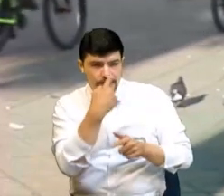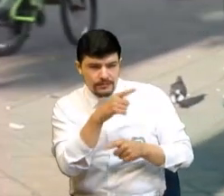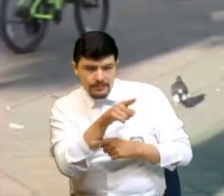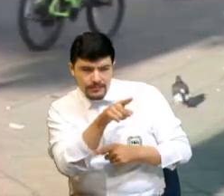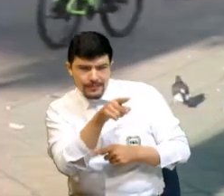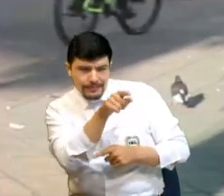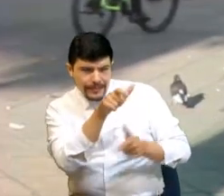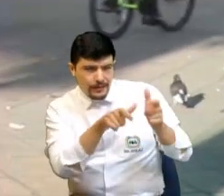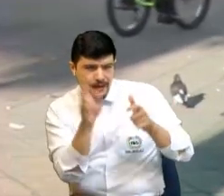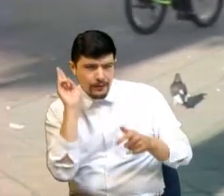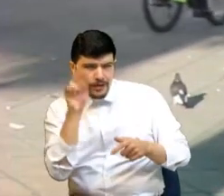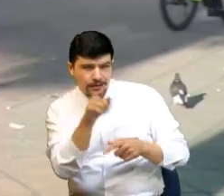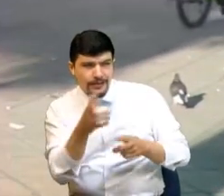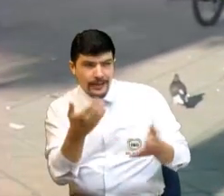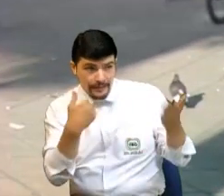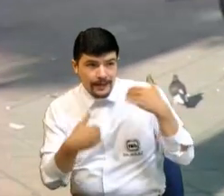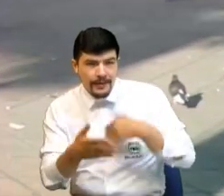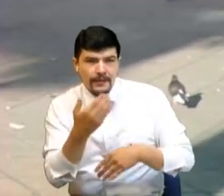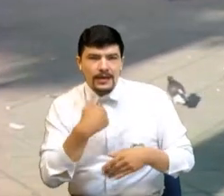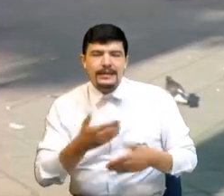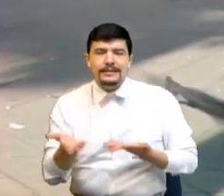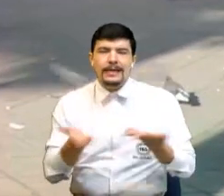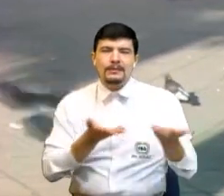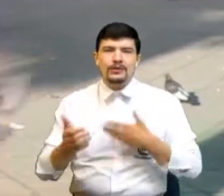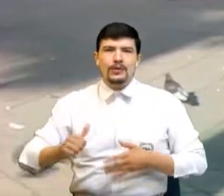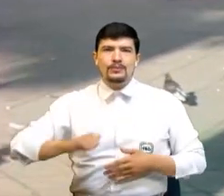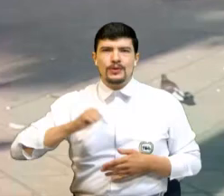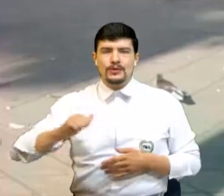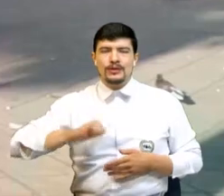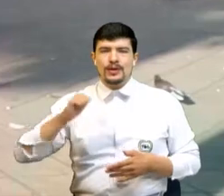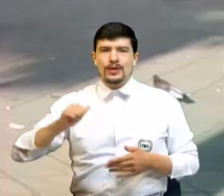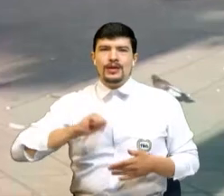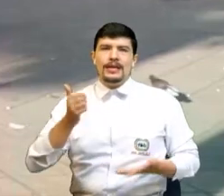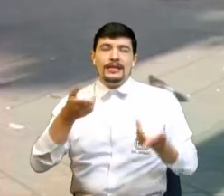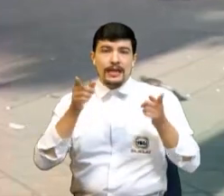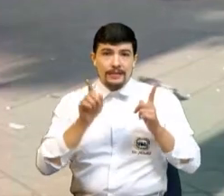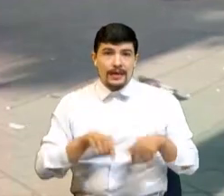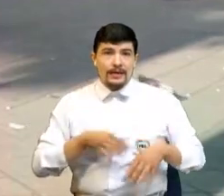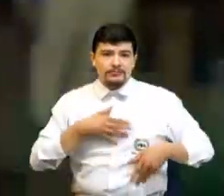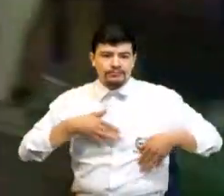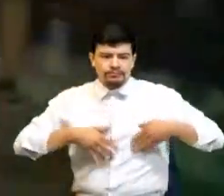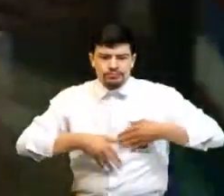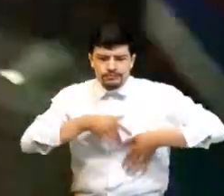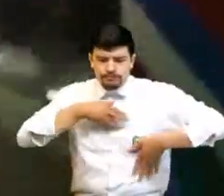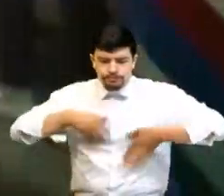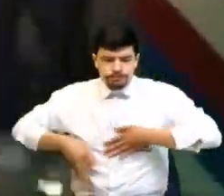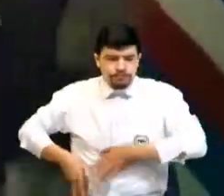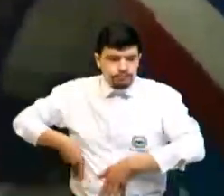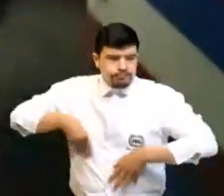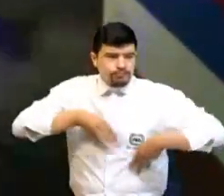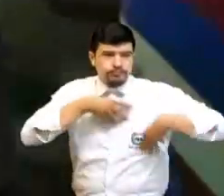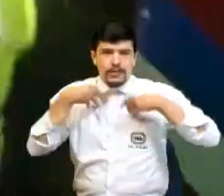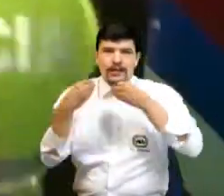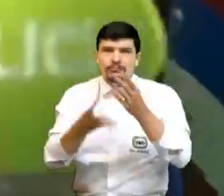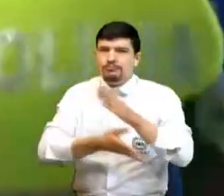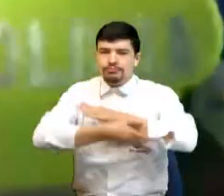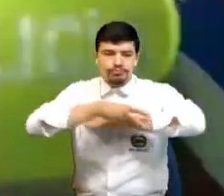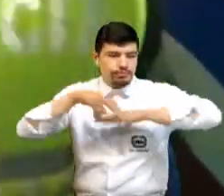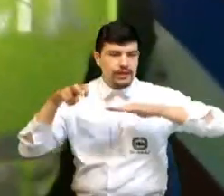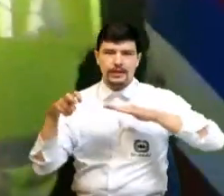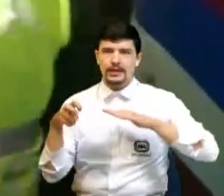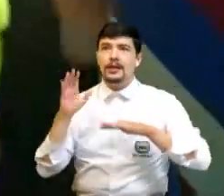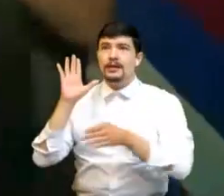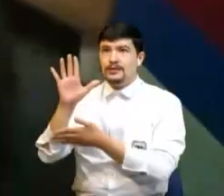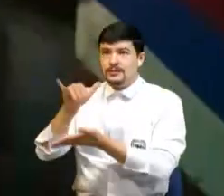estado de embriaguez ofreciendo servicios sexuales y a través de la modalidad de cosquilleo les extraían todas sus pertenencias a